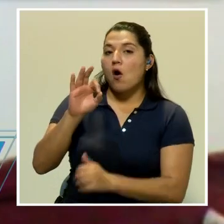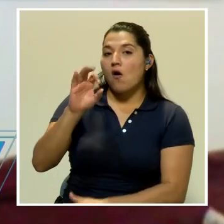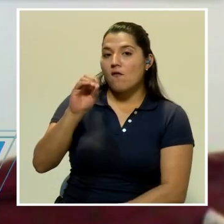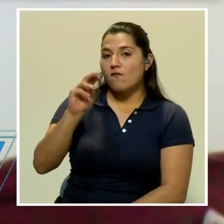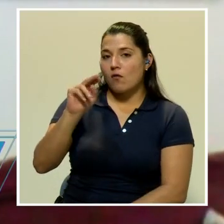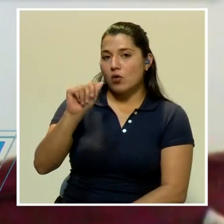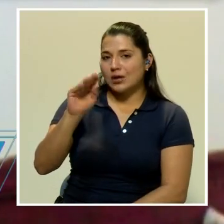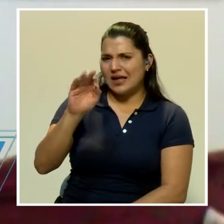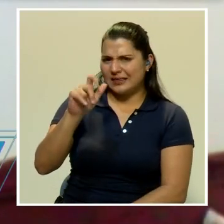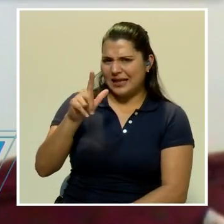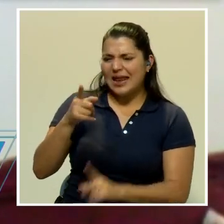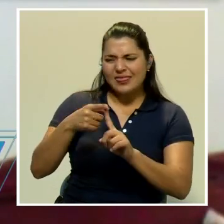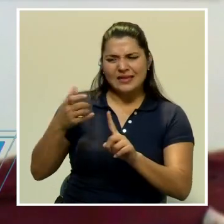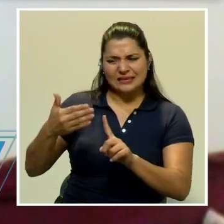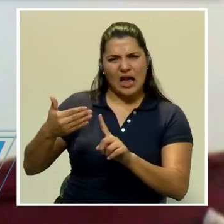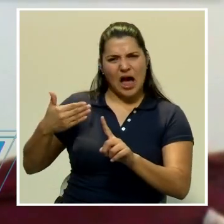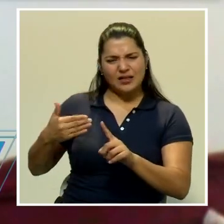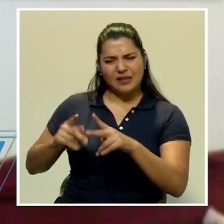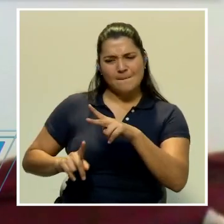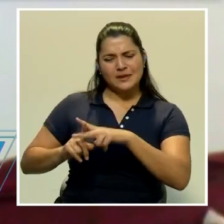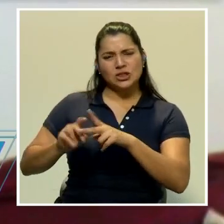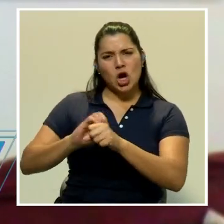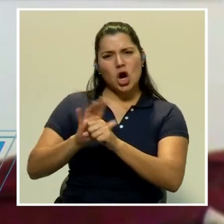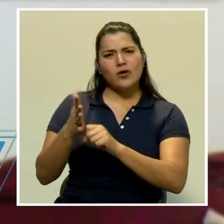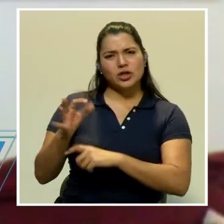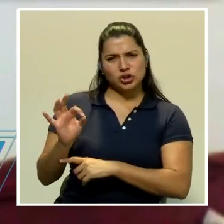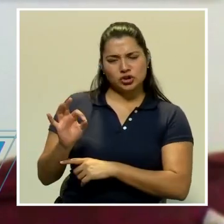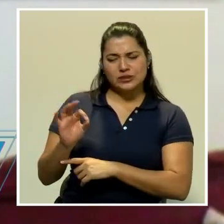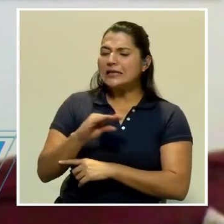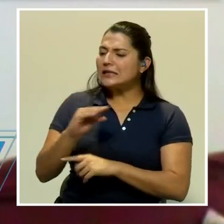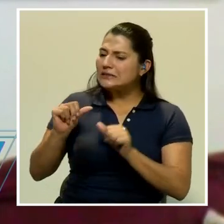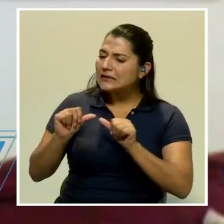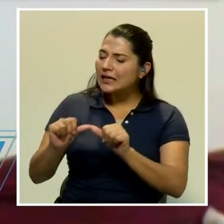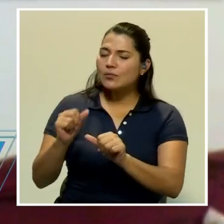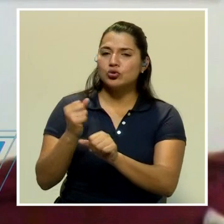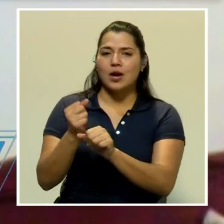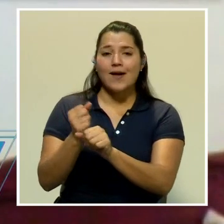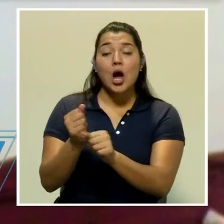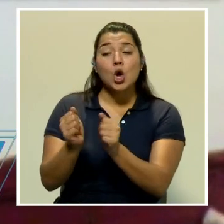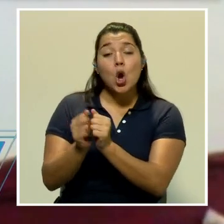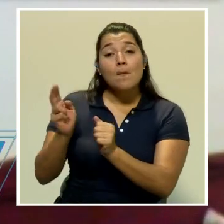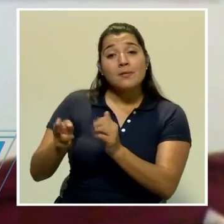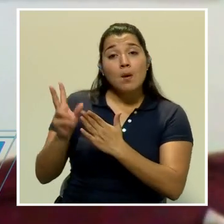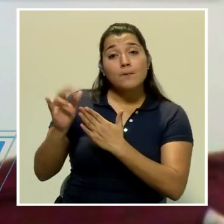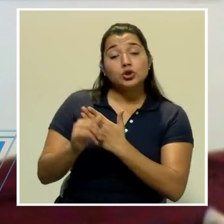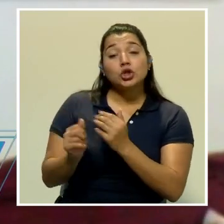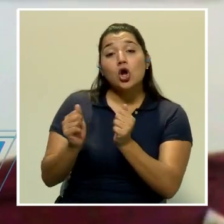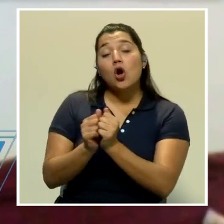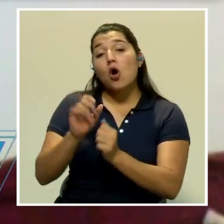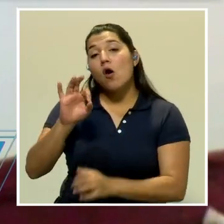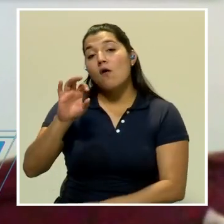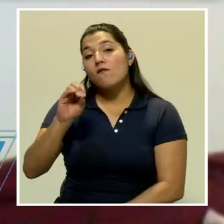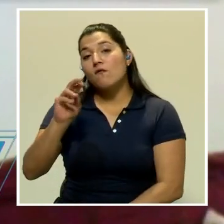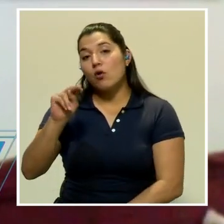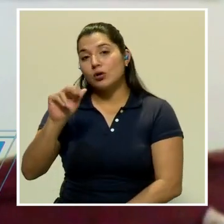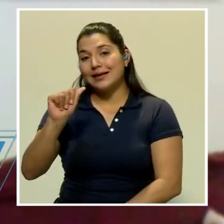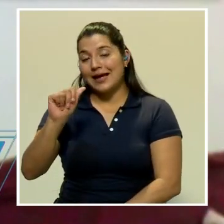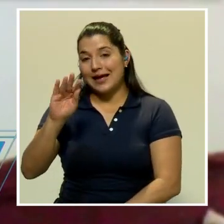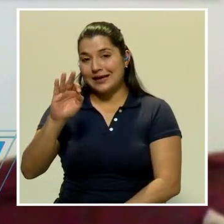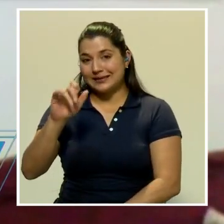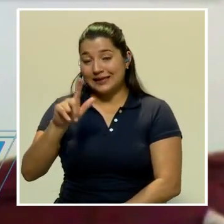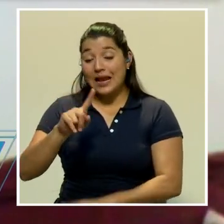desde antes de COVID-19, seguimos trabajando en los proyectos que tenemos con Fonatel, pero aquí el tema es que el Ministerio